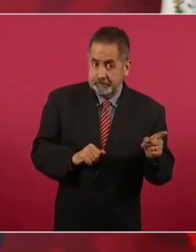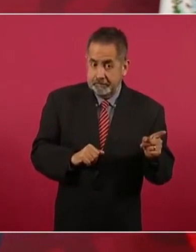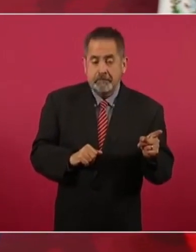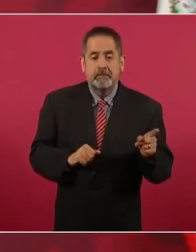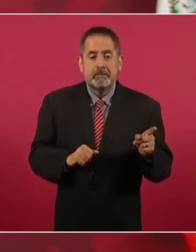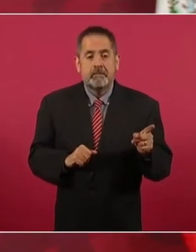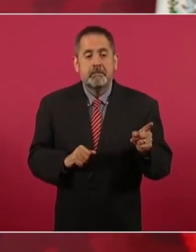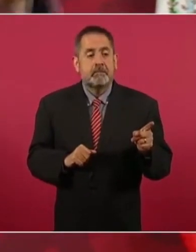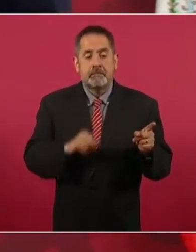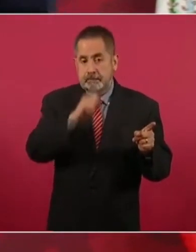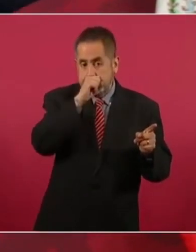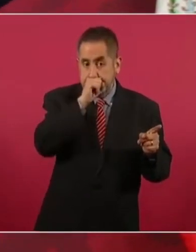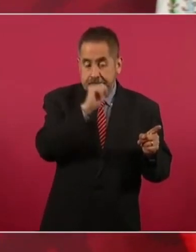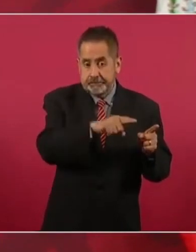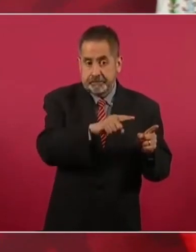que también